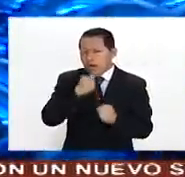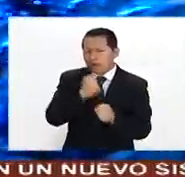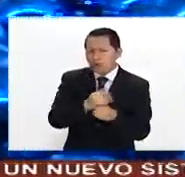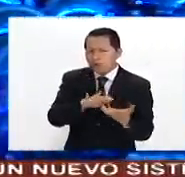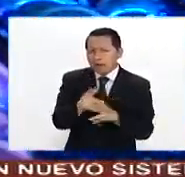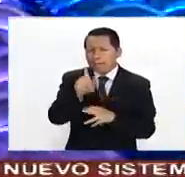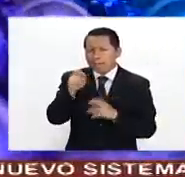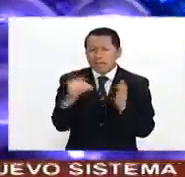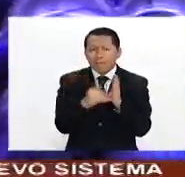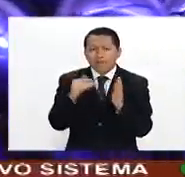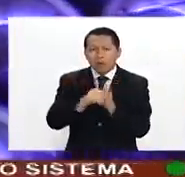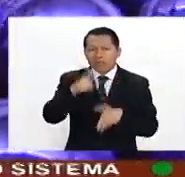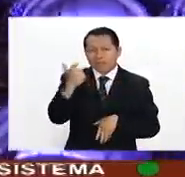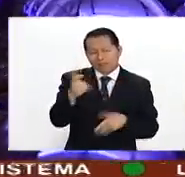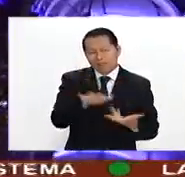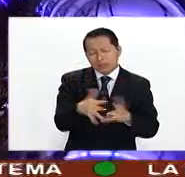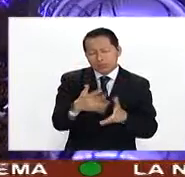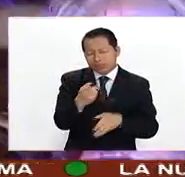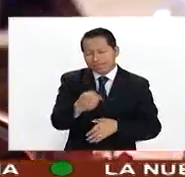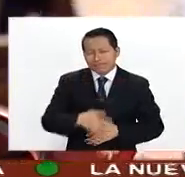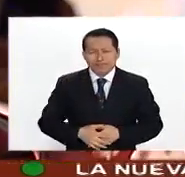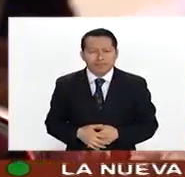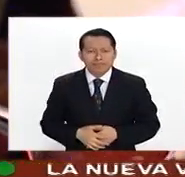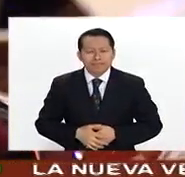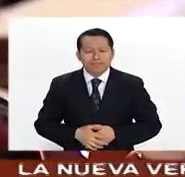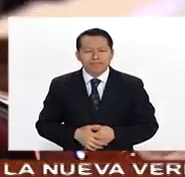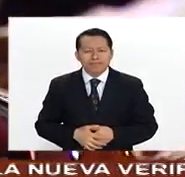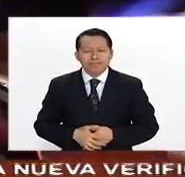20 millones de pesos aproximadamente.